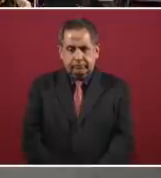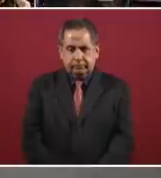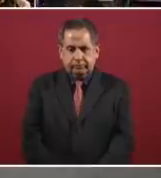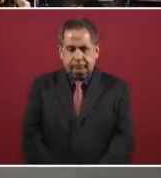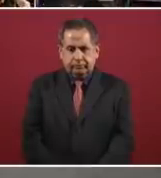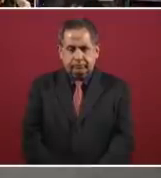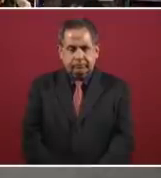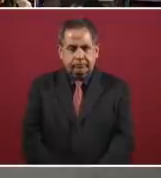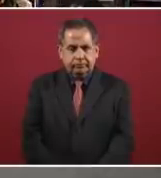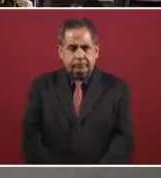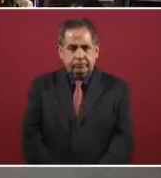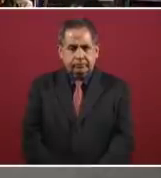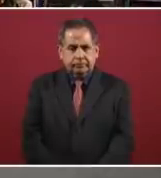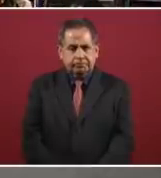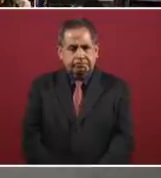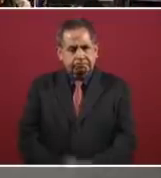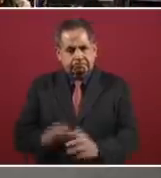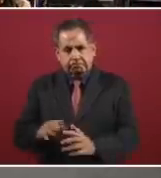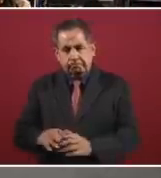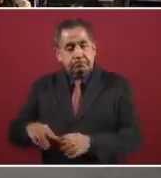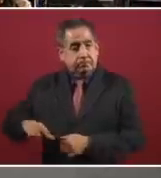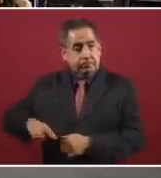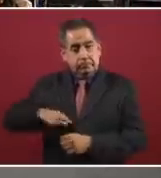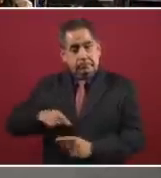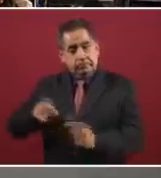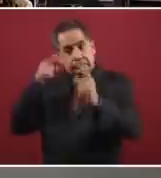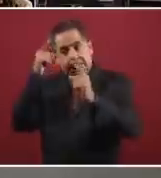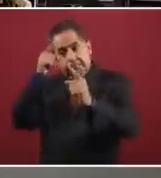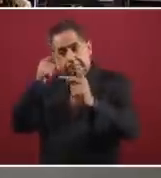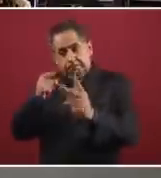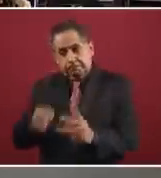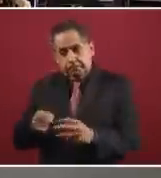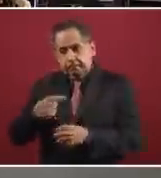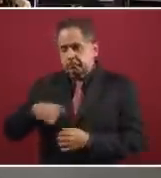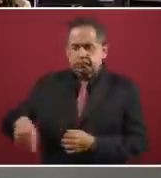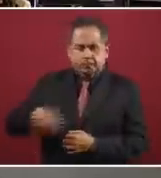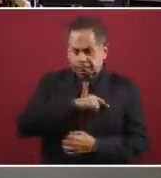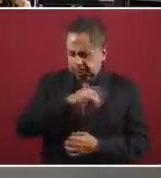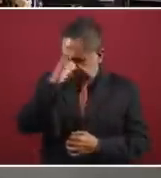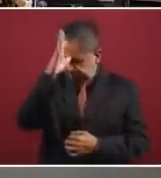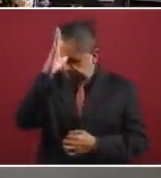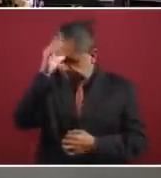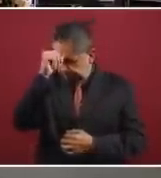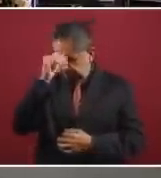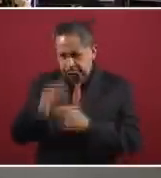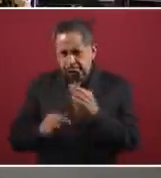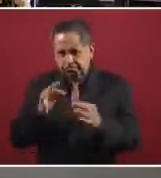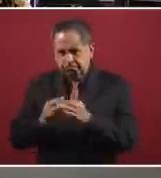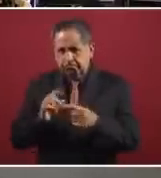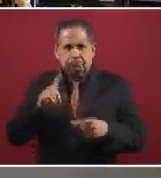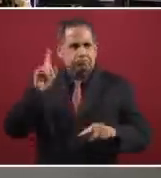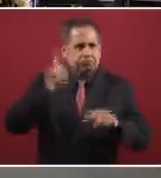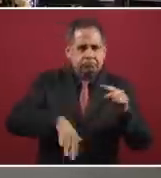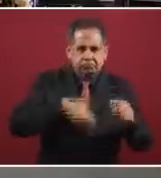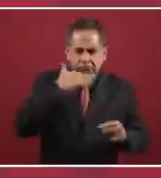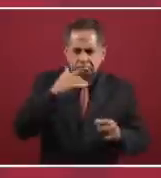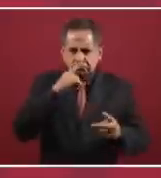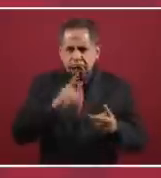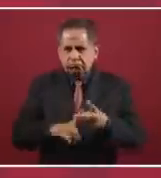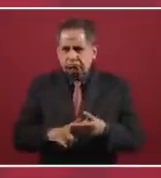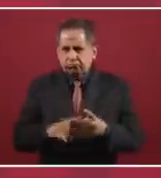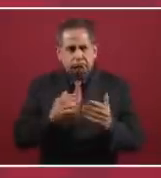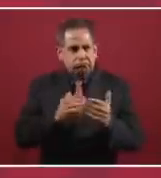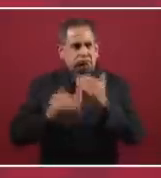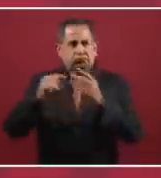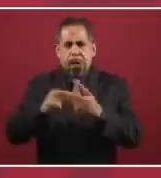Bueno, en los objetivos que tiene este gobierno, creo que todos hemos estado 100% de acuerdo. Combatir la corrupción, la impunidad, crecer